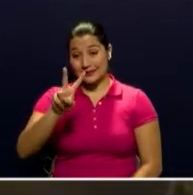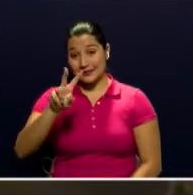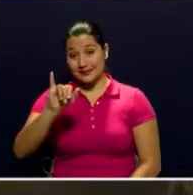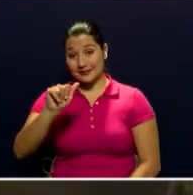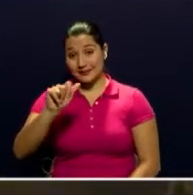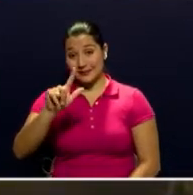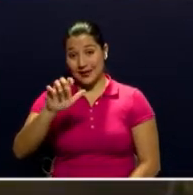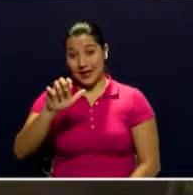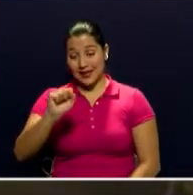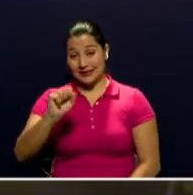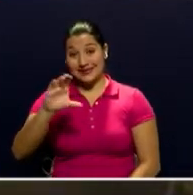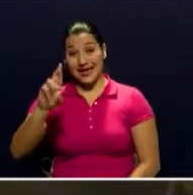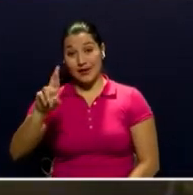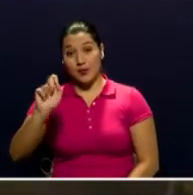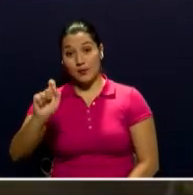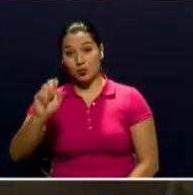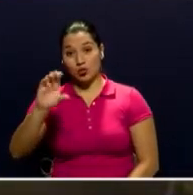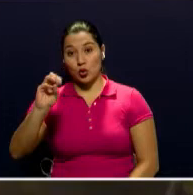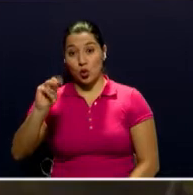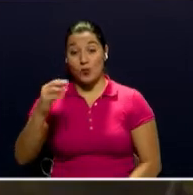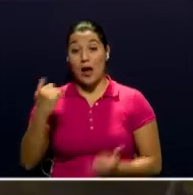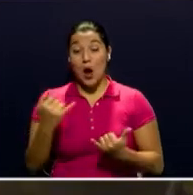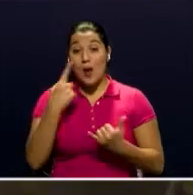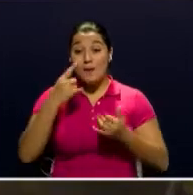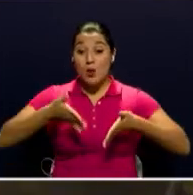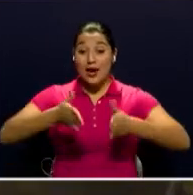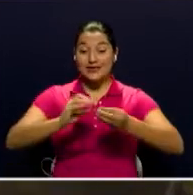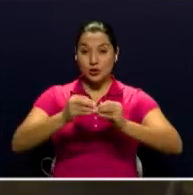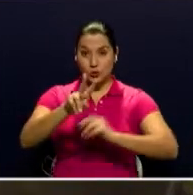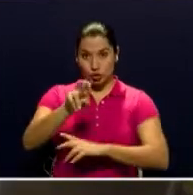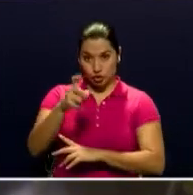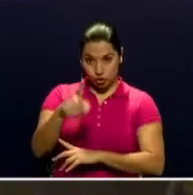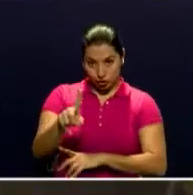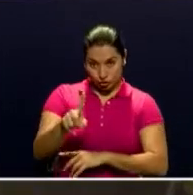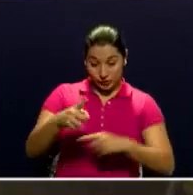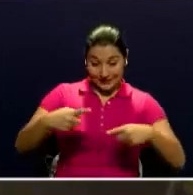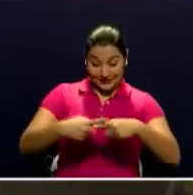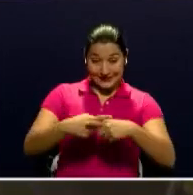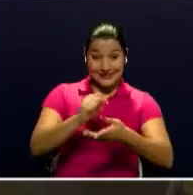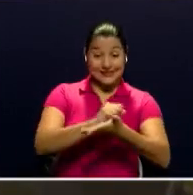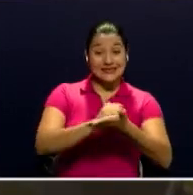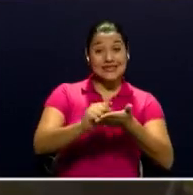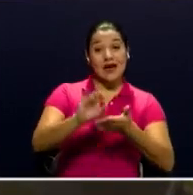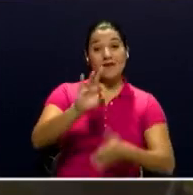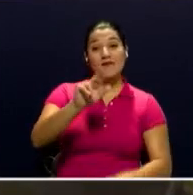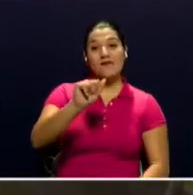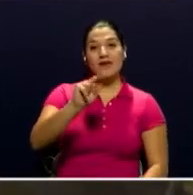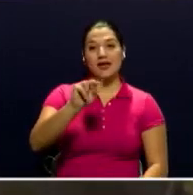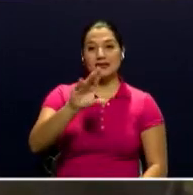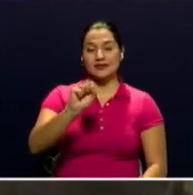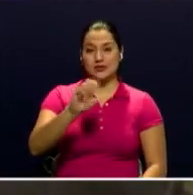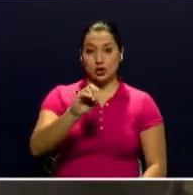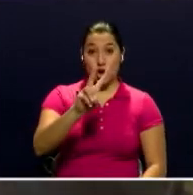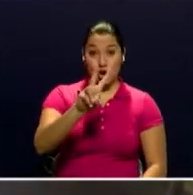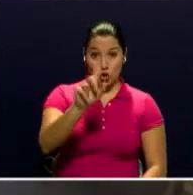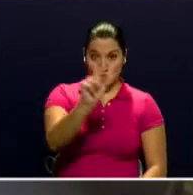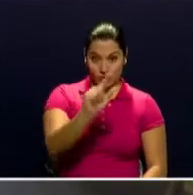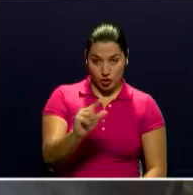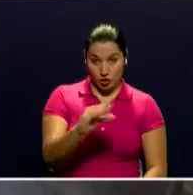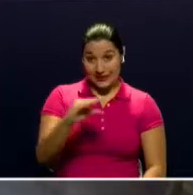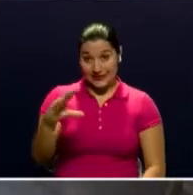cámarasvialesr.com. Observamos la ruta 211 en el cruce entre San Francisco de Dos Ríos y Zapote. A esta